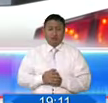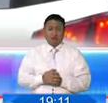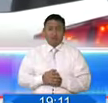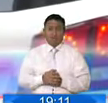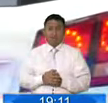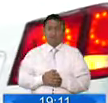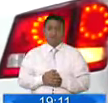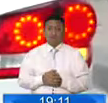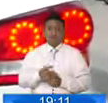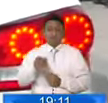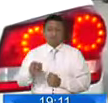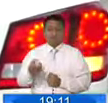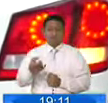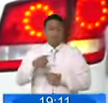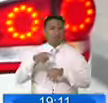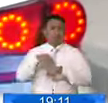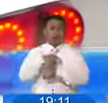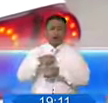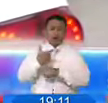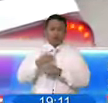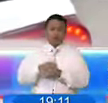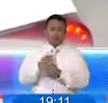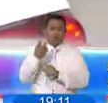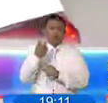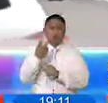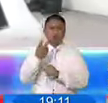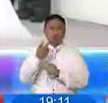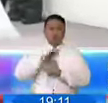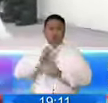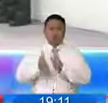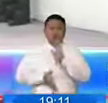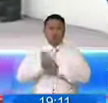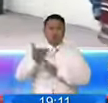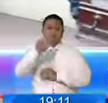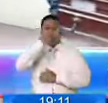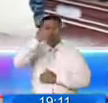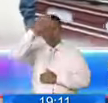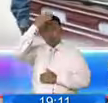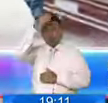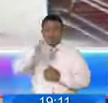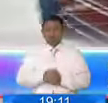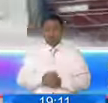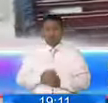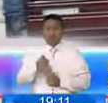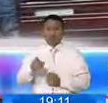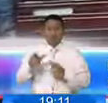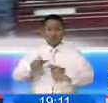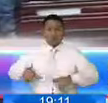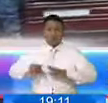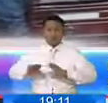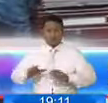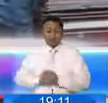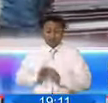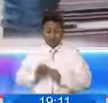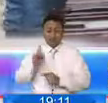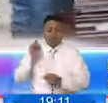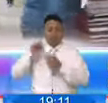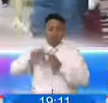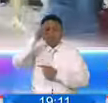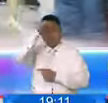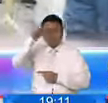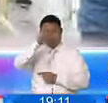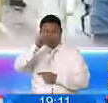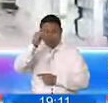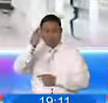ahí permanecerán un par de horas y al mediodía partirán hacia su natal santo domingo en donde serán velados hasta el domingo que se